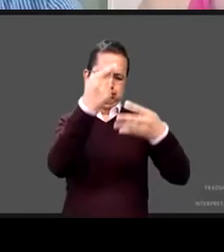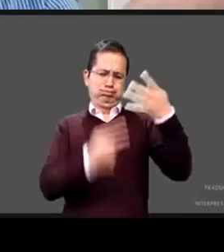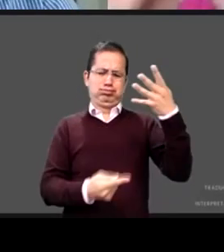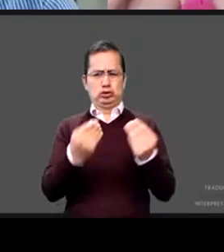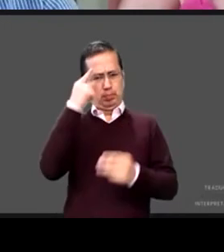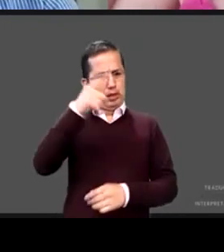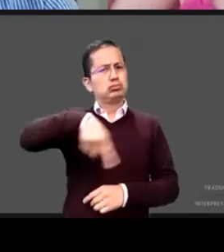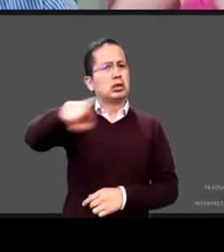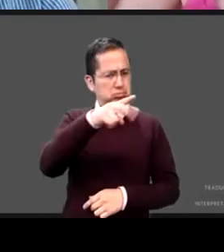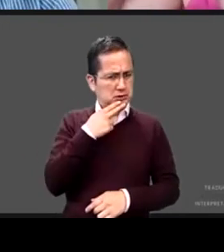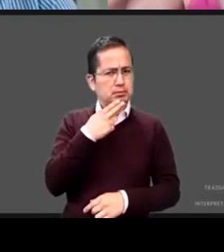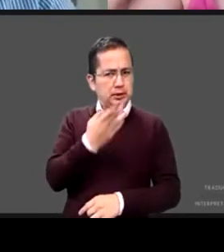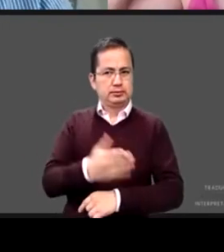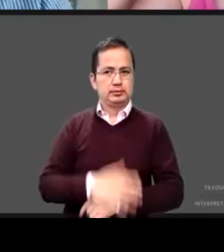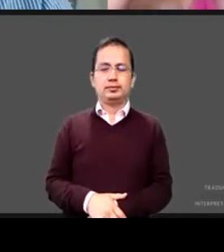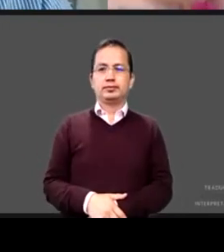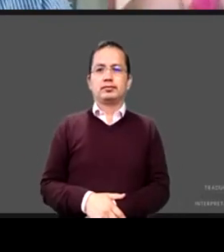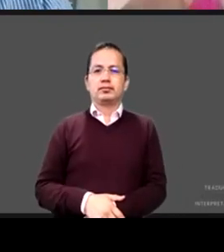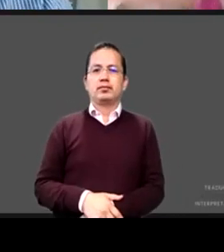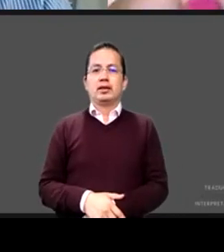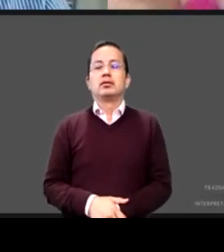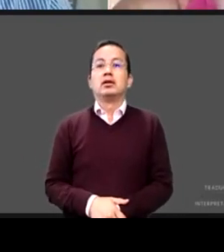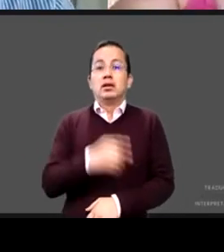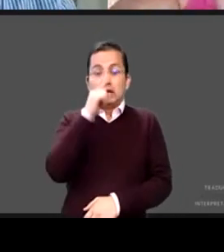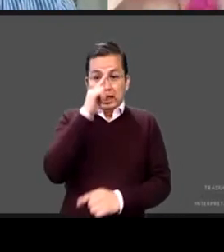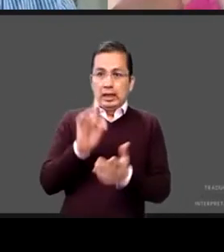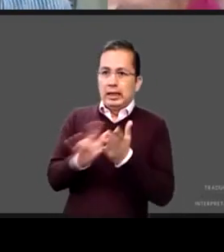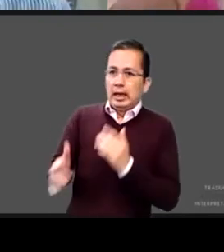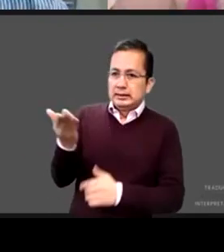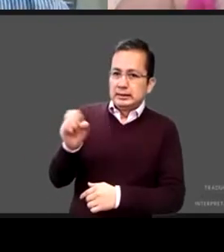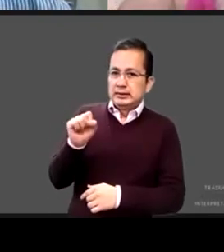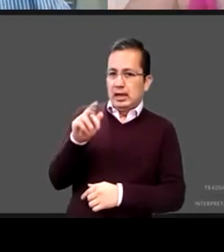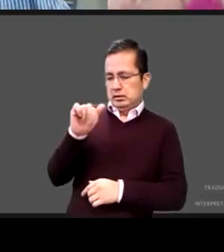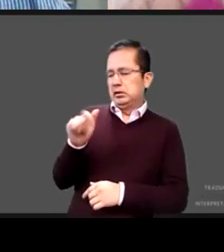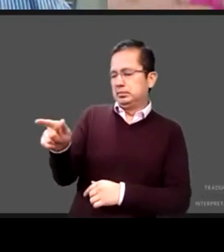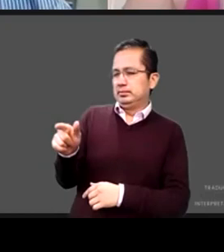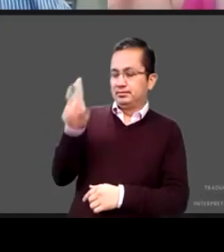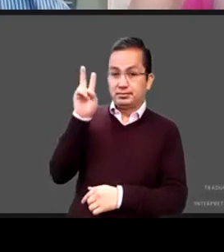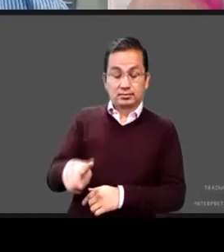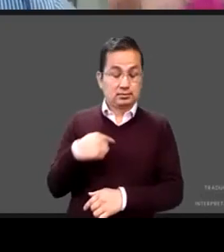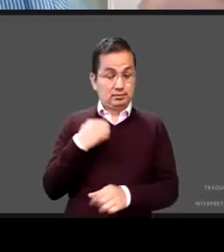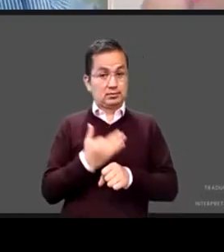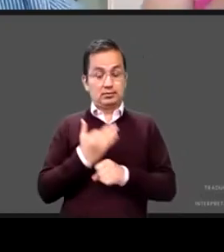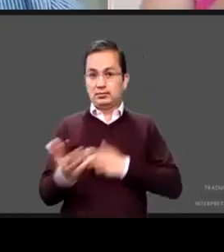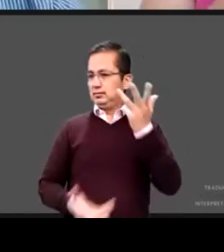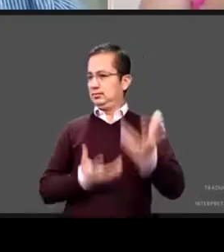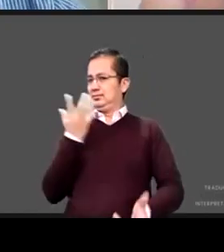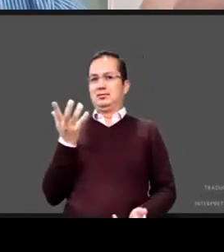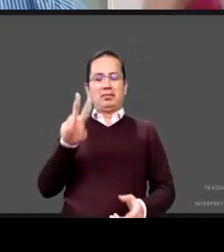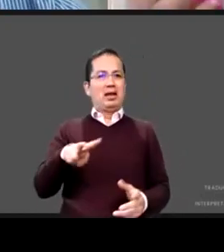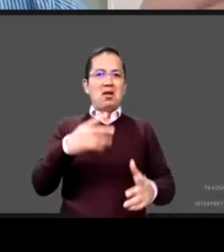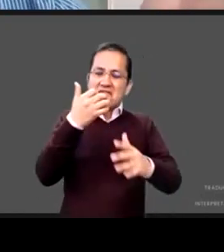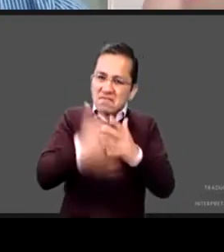preciosa. Bueno, yo me siento un poco frustrada porque se queda una con muchas ganas de profundizar, ¿no? Y estos formatos no van